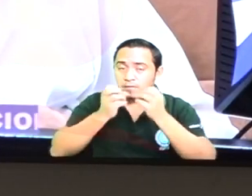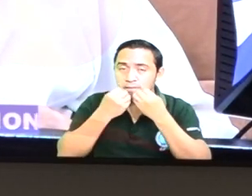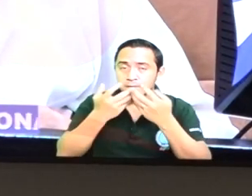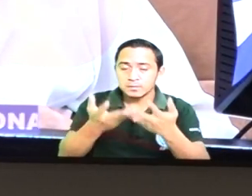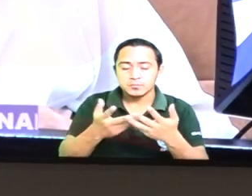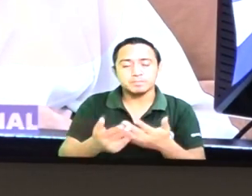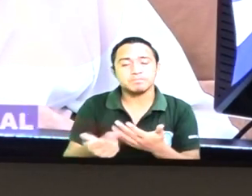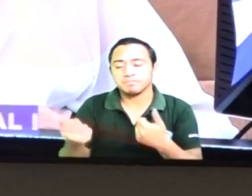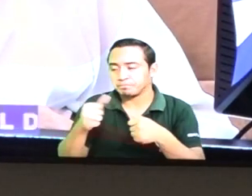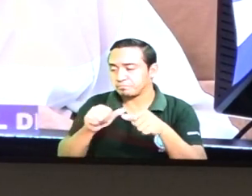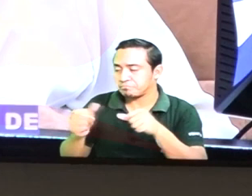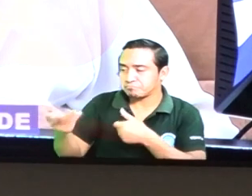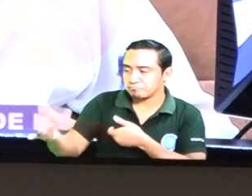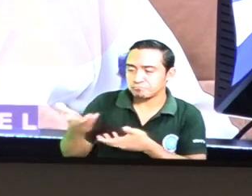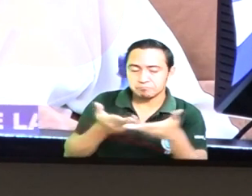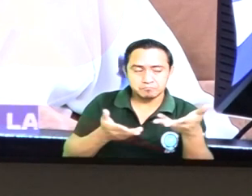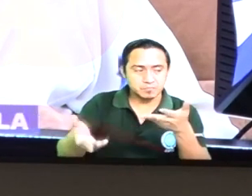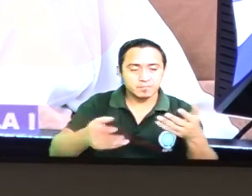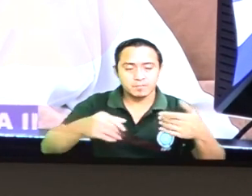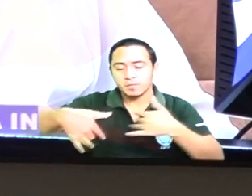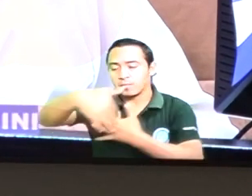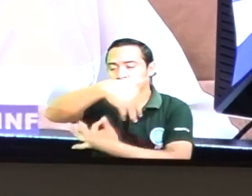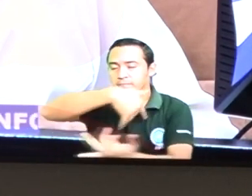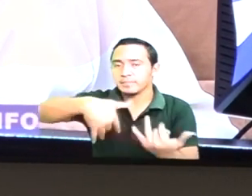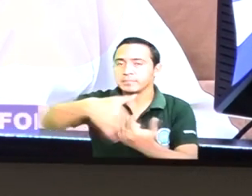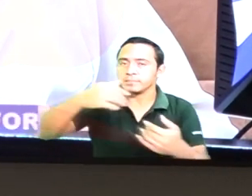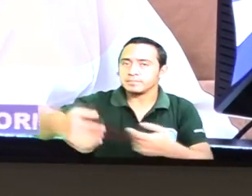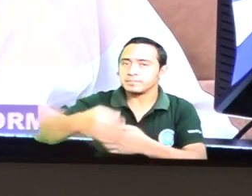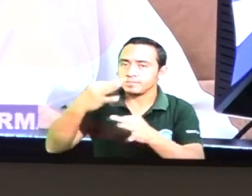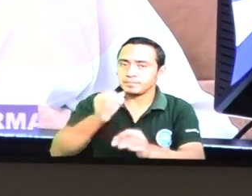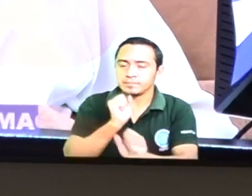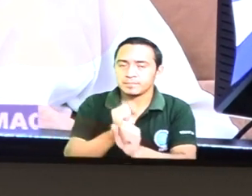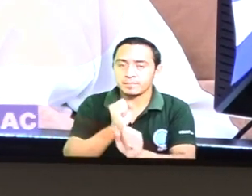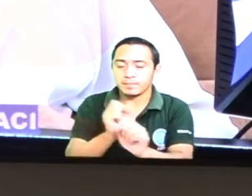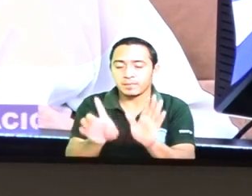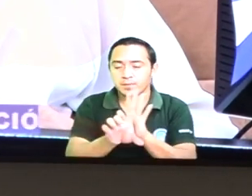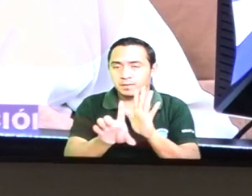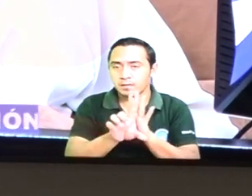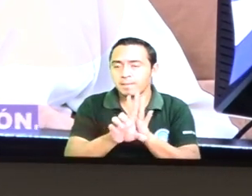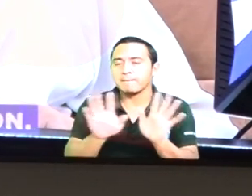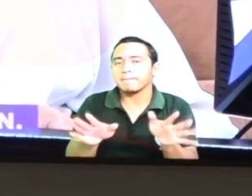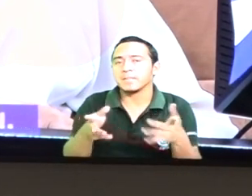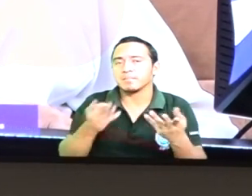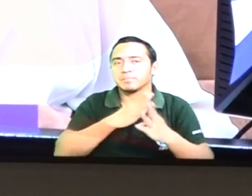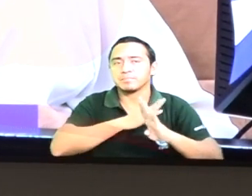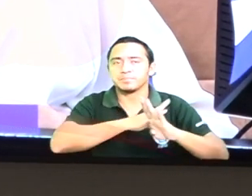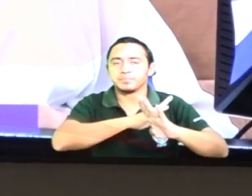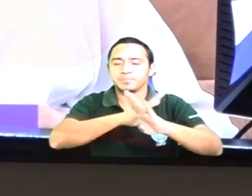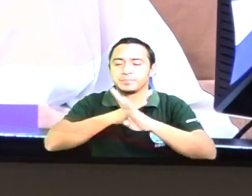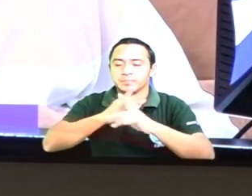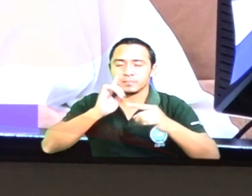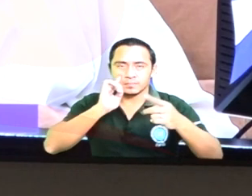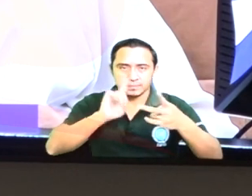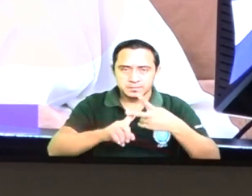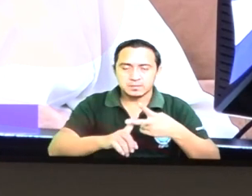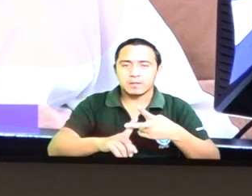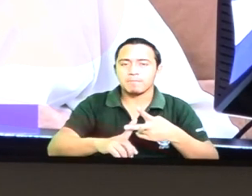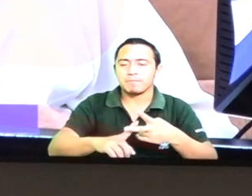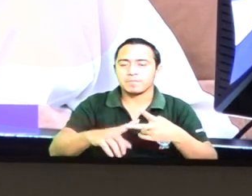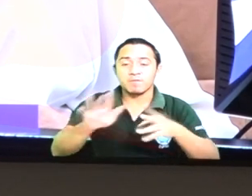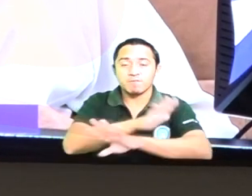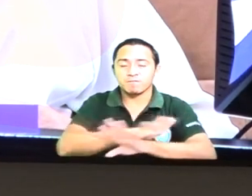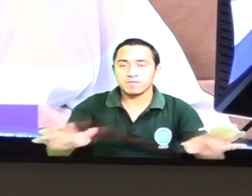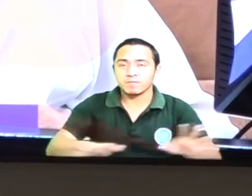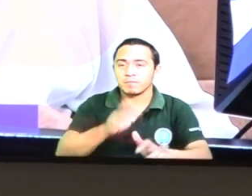e interacción en cuanto a la ejecución de la ley para prevenir, detectar y poner fin a